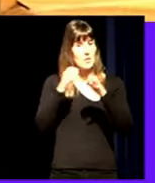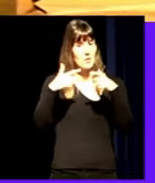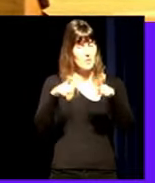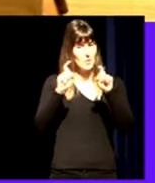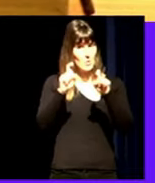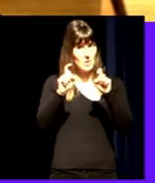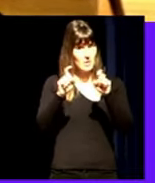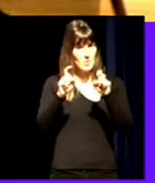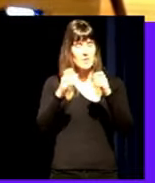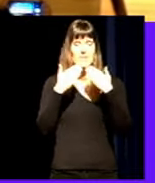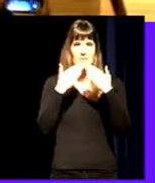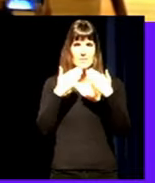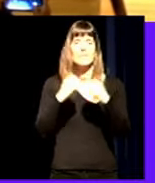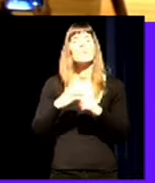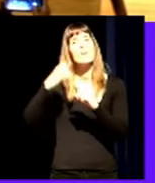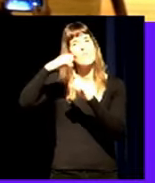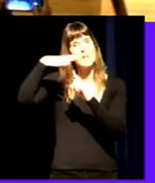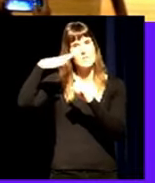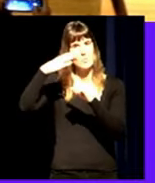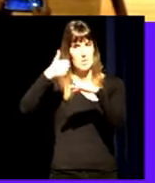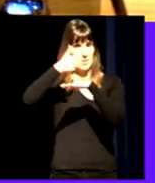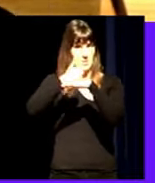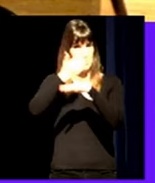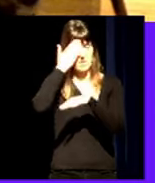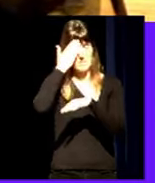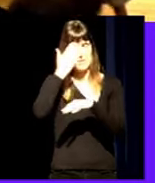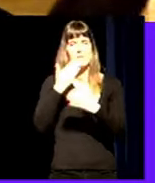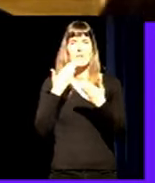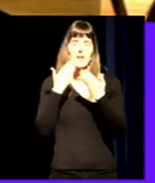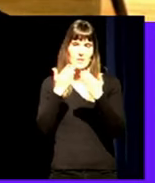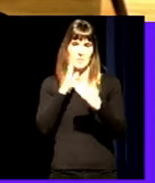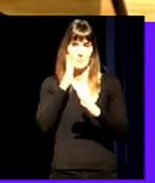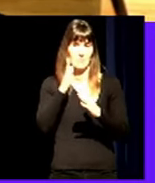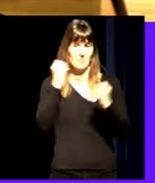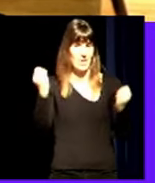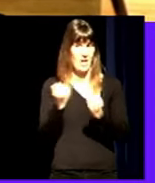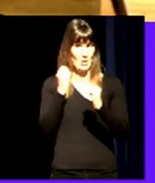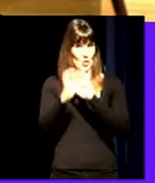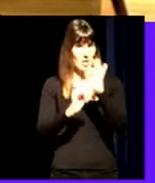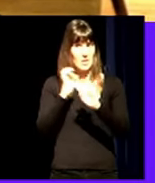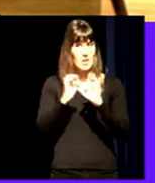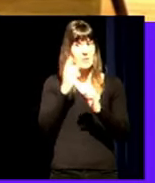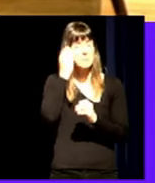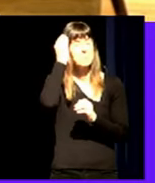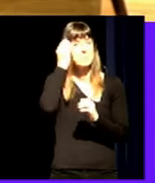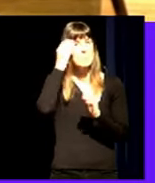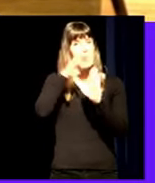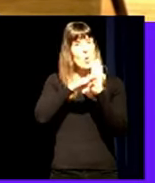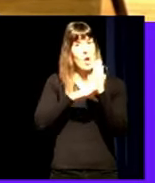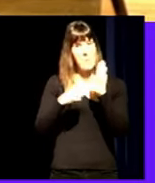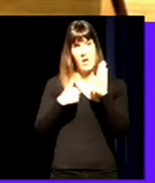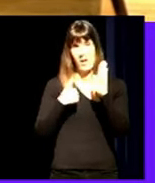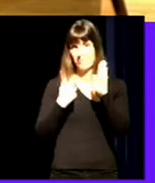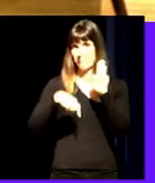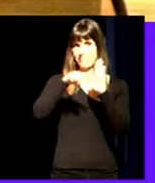a Benzegüe en Agusia, a todas las personas que han hecho posible este acto y que han pensado que yo podía aportar